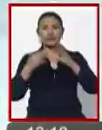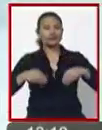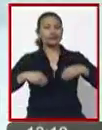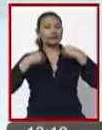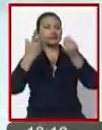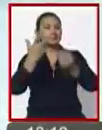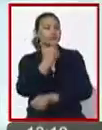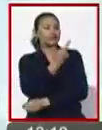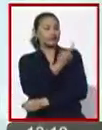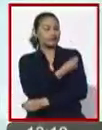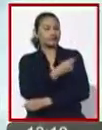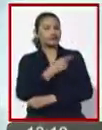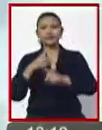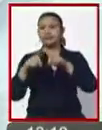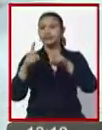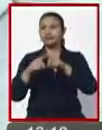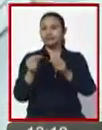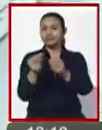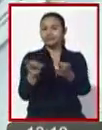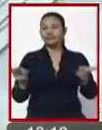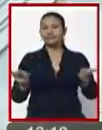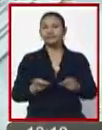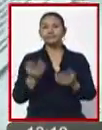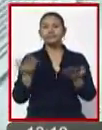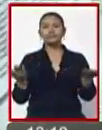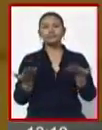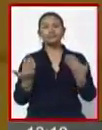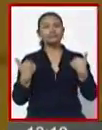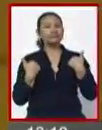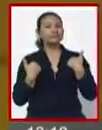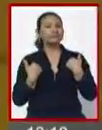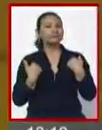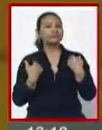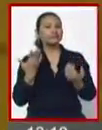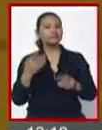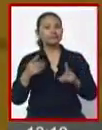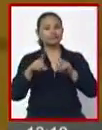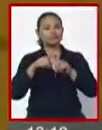distribución de vacunas en las diferentes provincias donde se han registrado casos positivos.